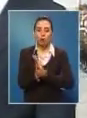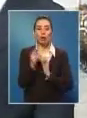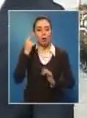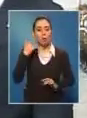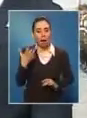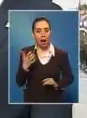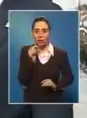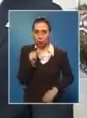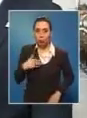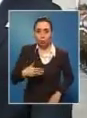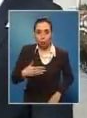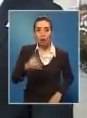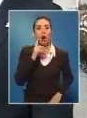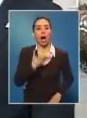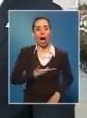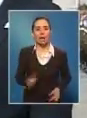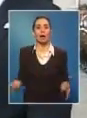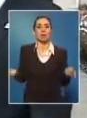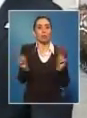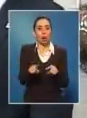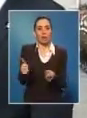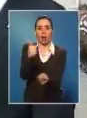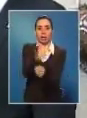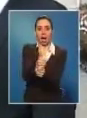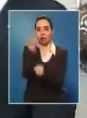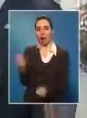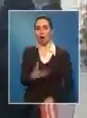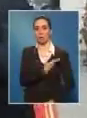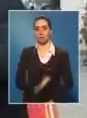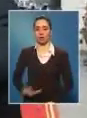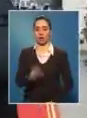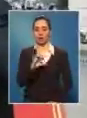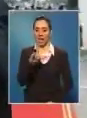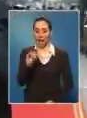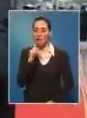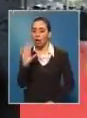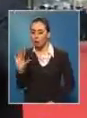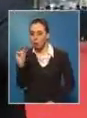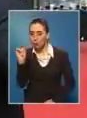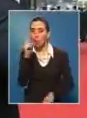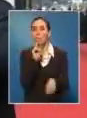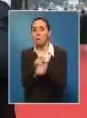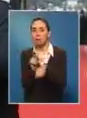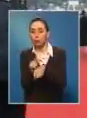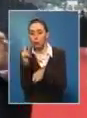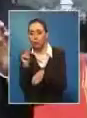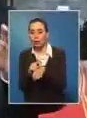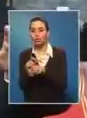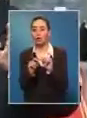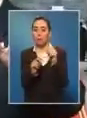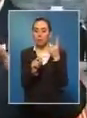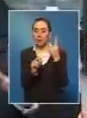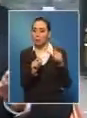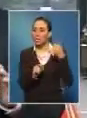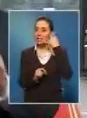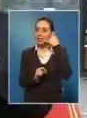que a la brevedad tengamos restituido en su cargo al presidente Zelaya. Mire, la primera llamada